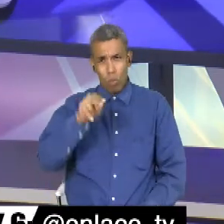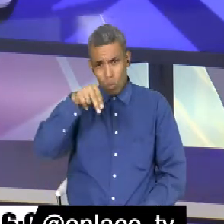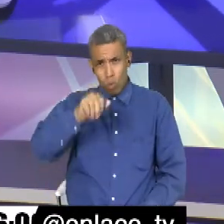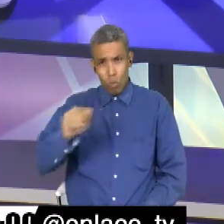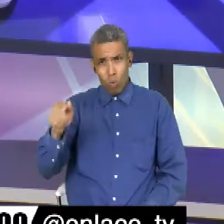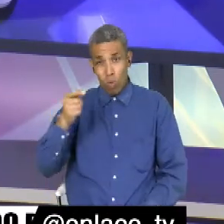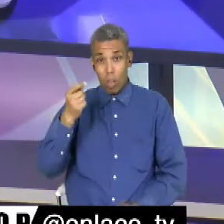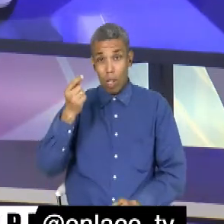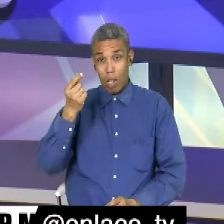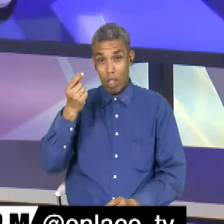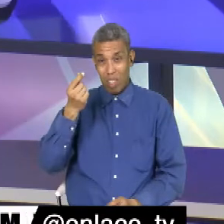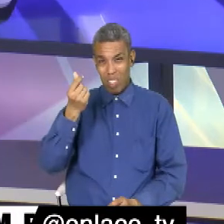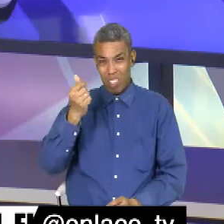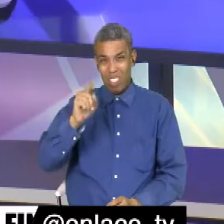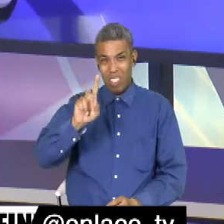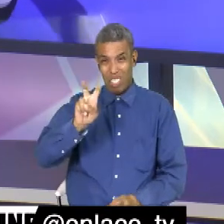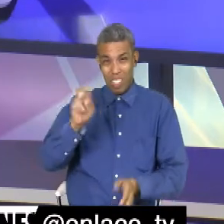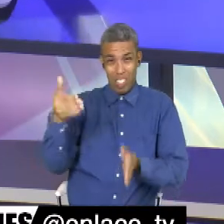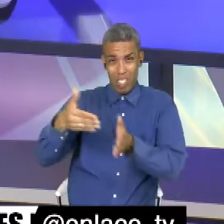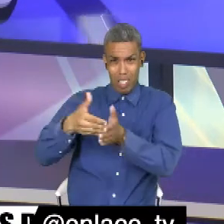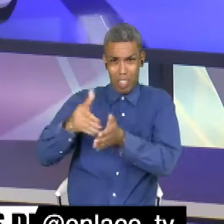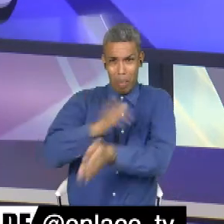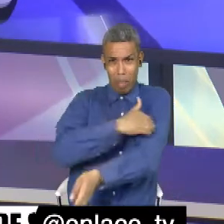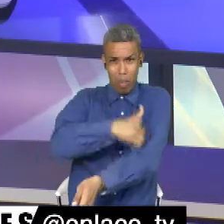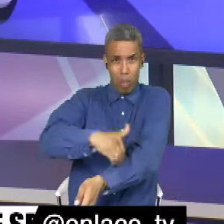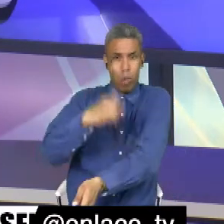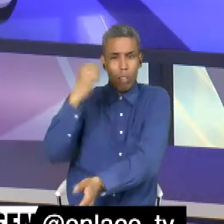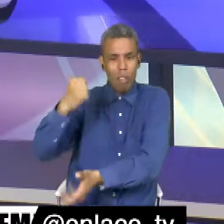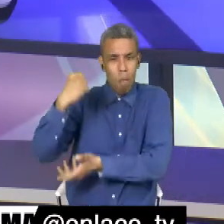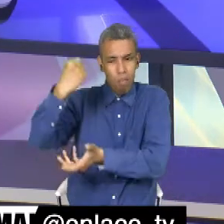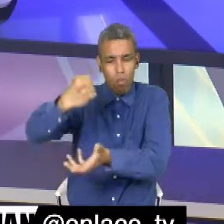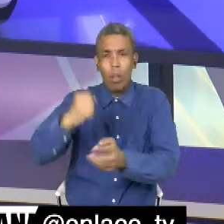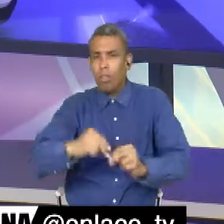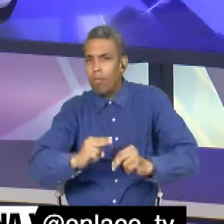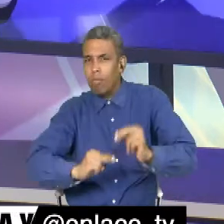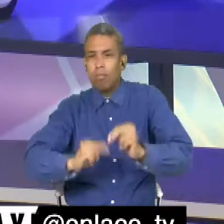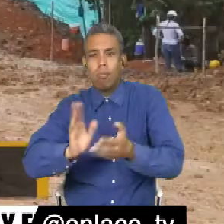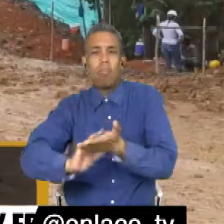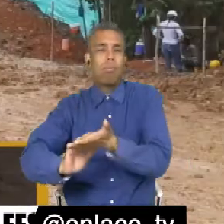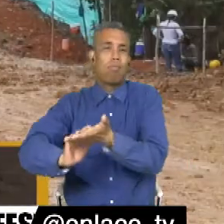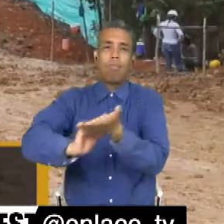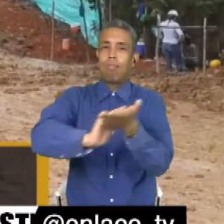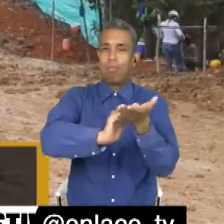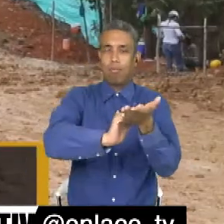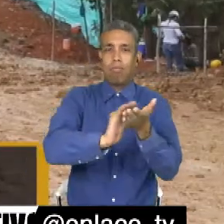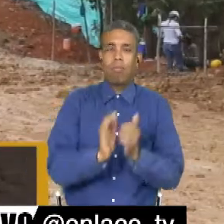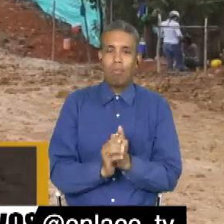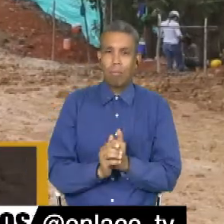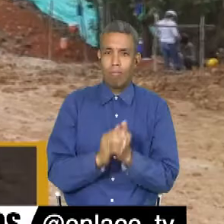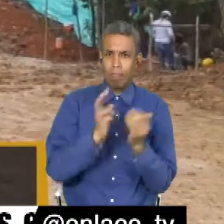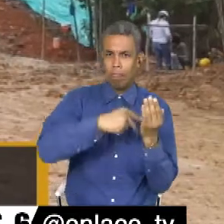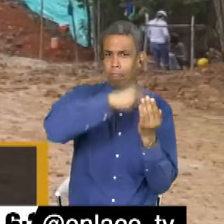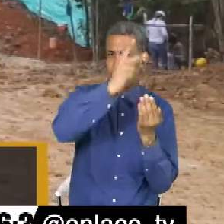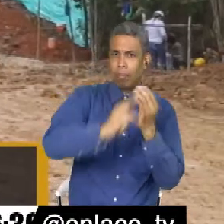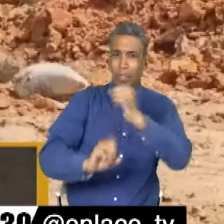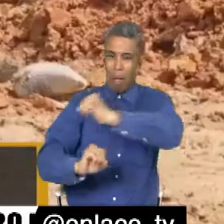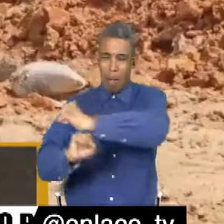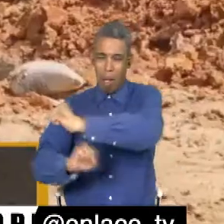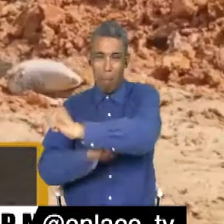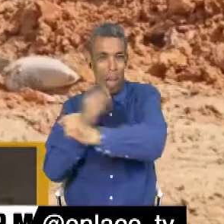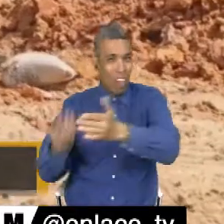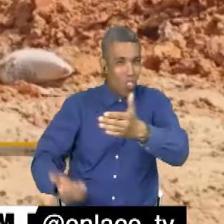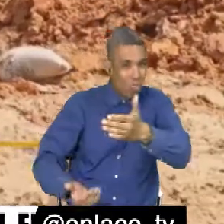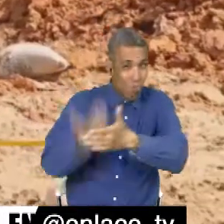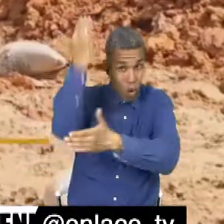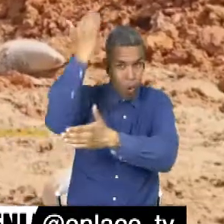7.258 millones de pesos fueron supervisadas por la Secretaría de Infraestructura. El proyecto contempla la edificación nueva en su totalidad